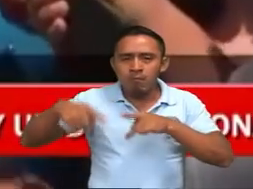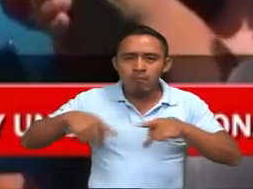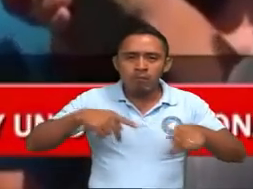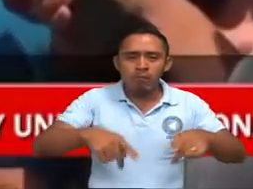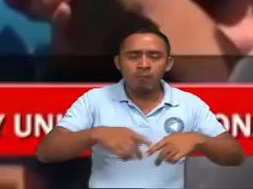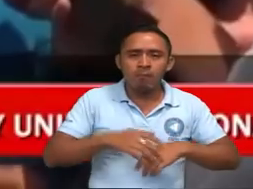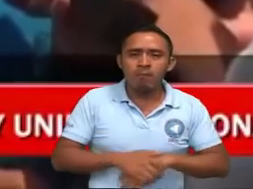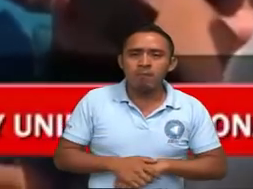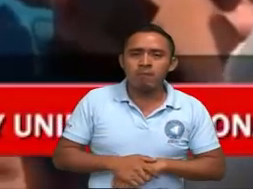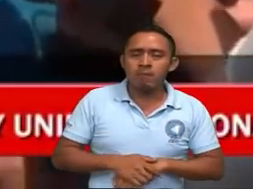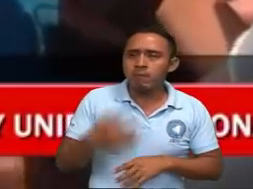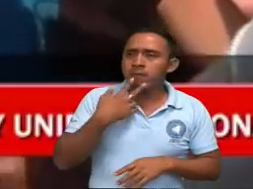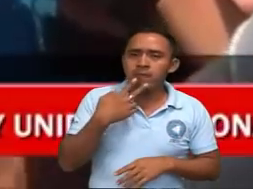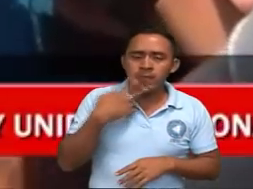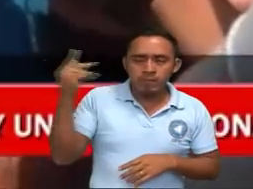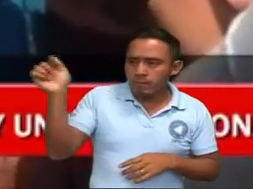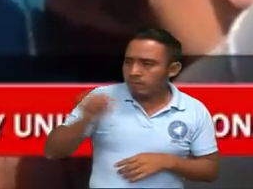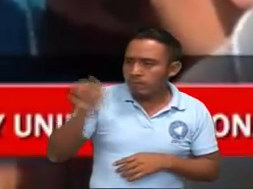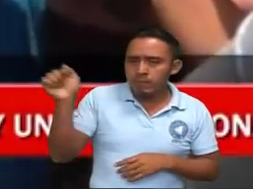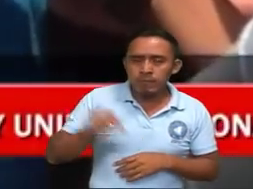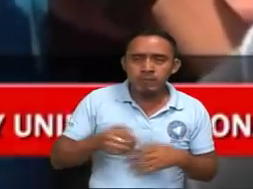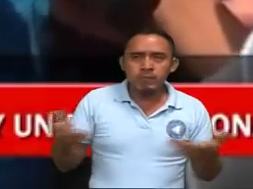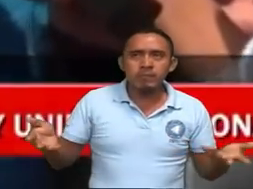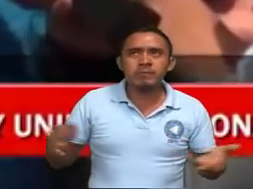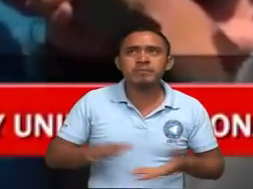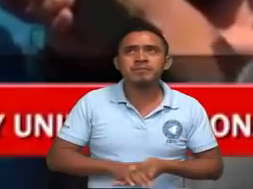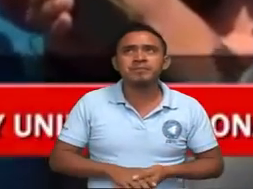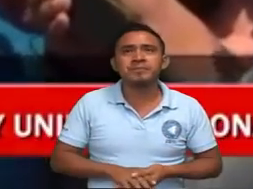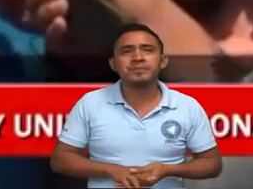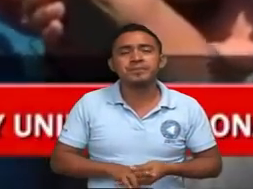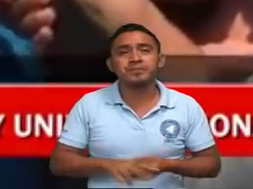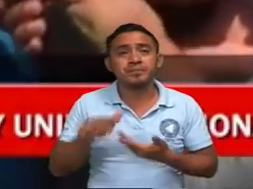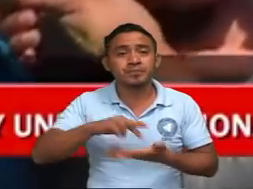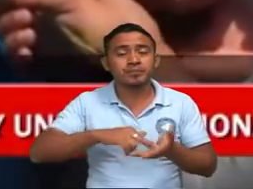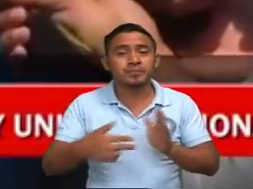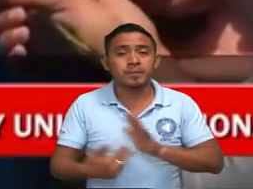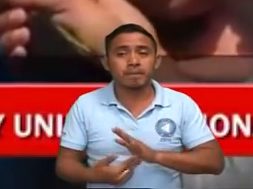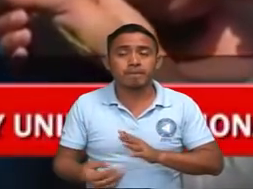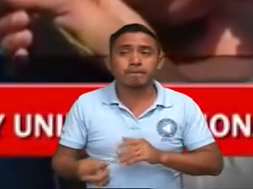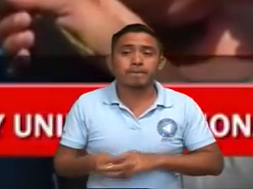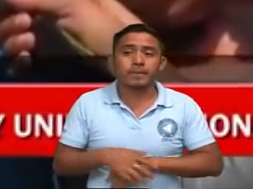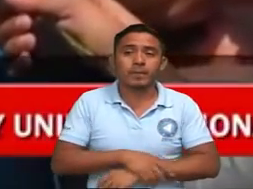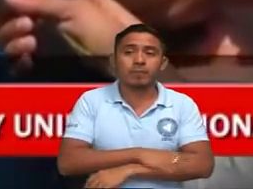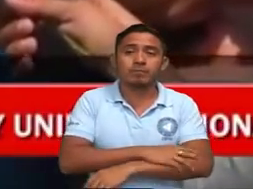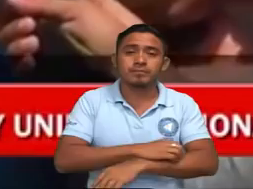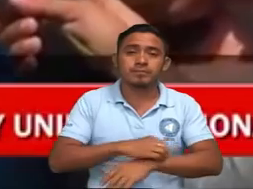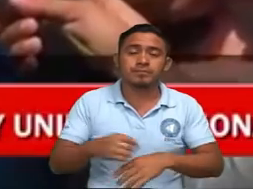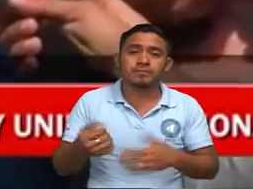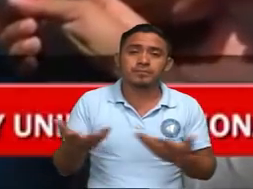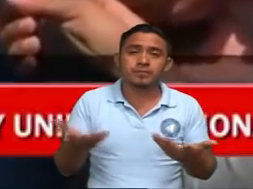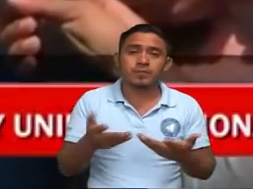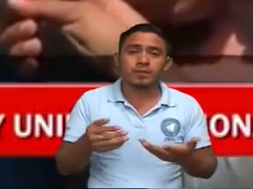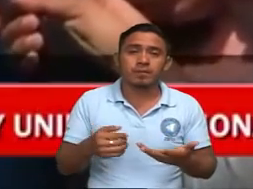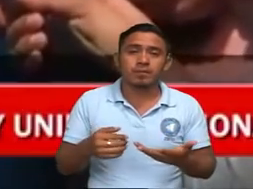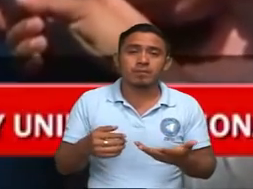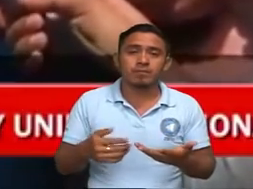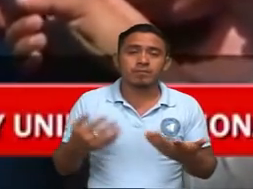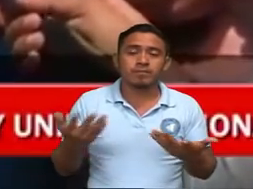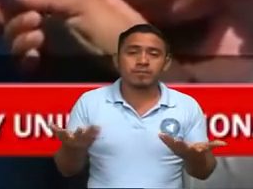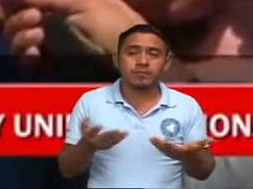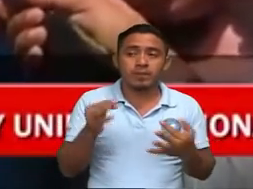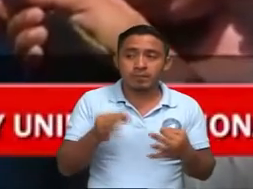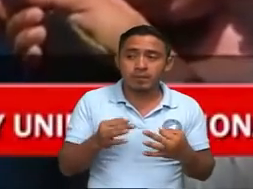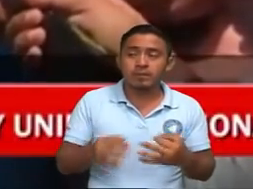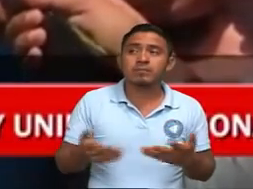que hoy no se presentan. Eso demuestra que quiénes son los que están incumpliendo.